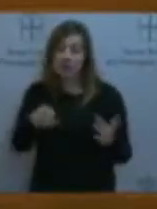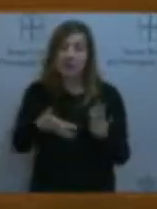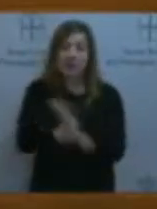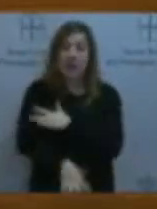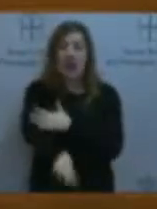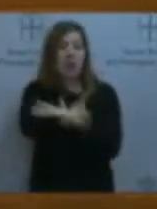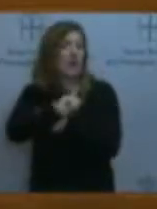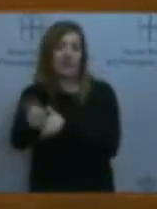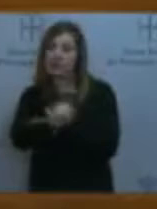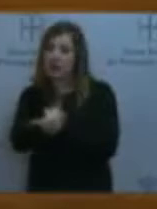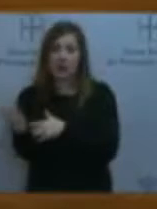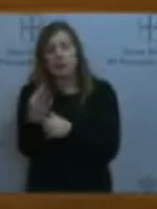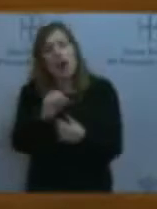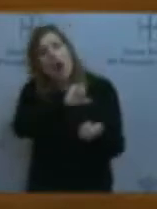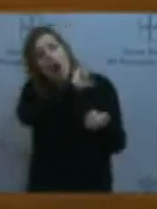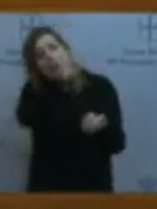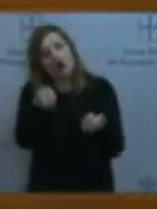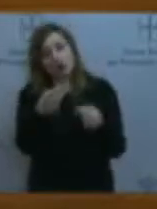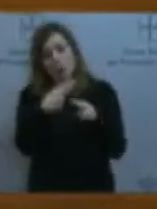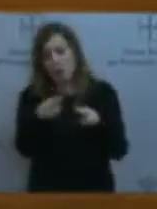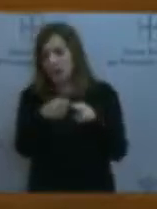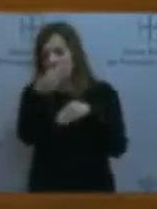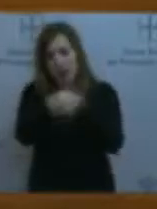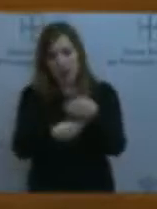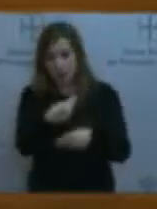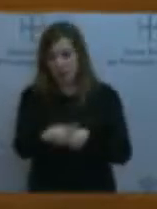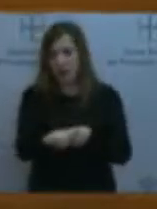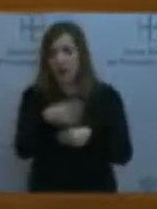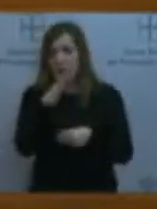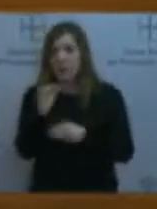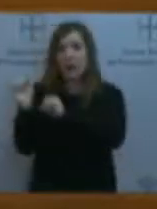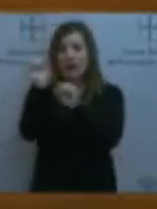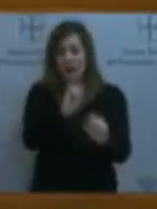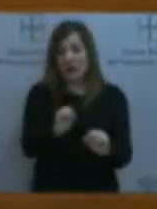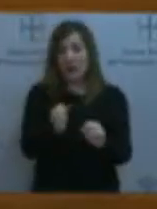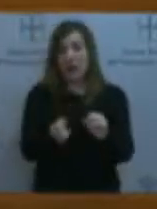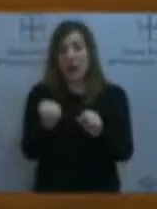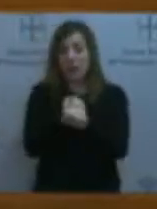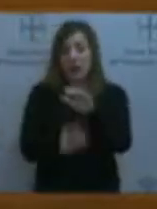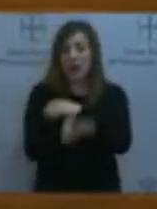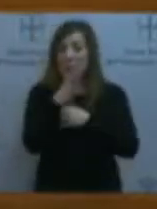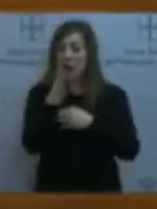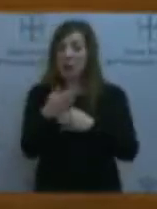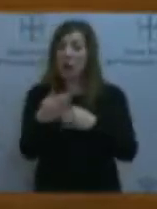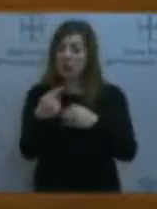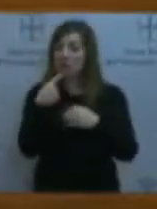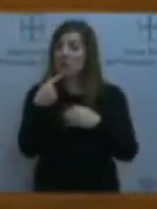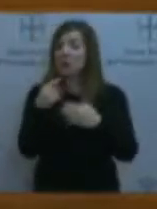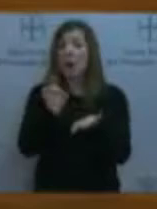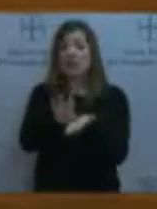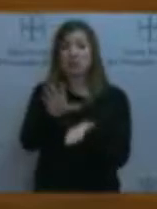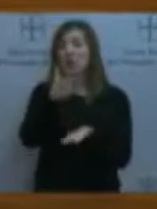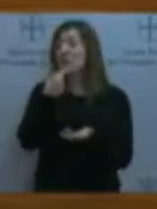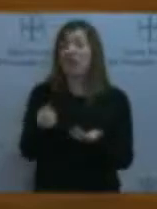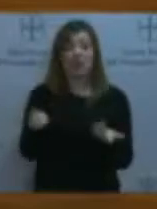estructural que necesita otro tipo de políticas. Defender que se crea empleo favoreciendo el despido no solamente